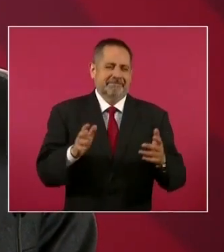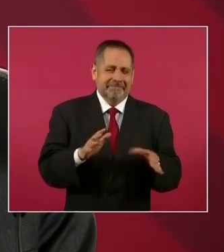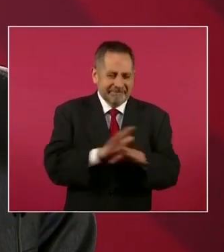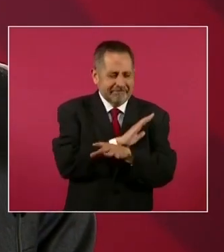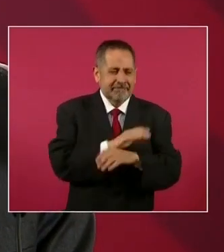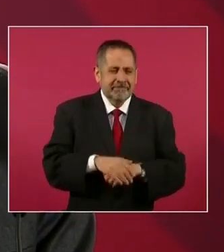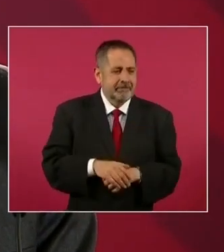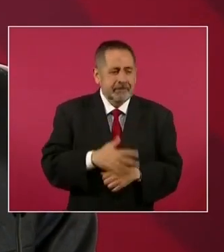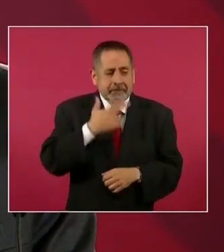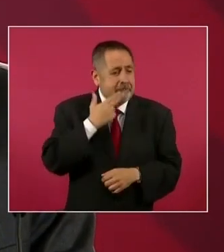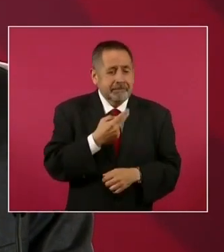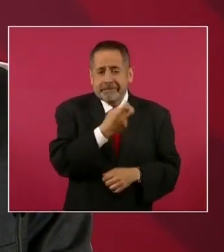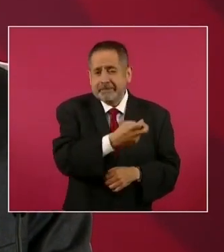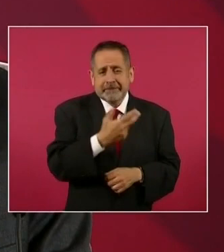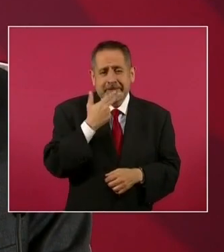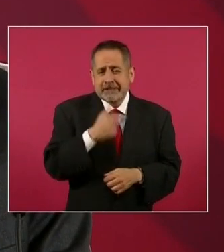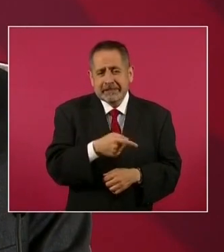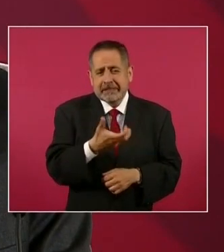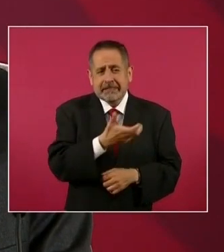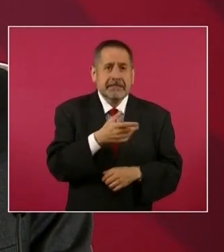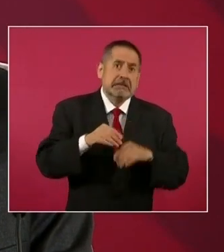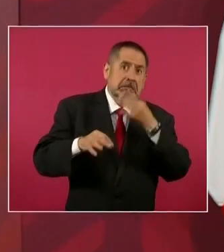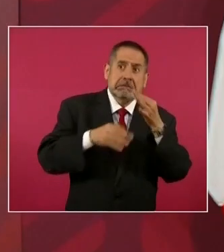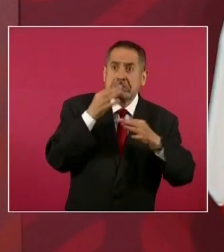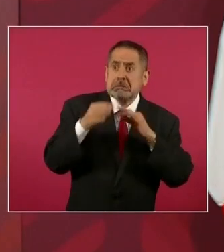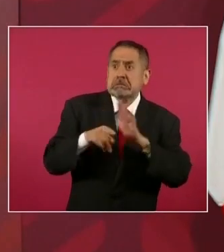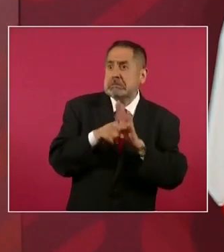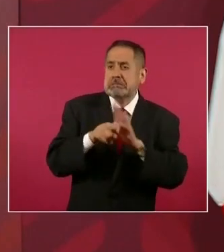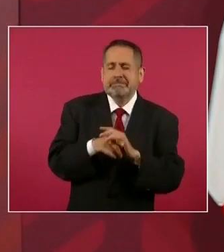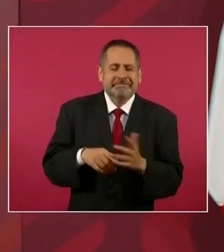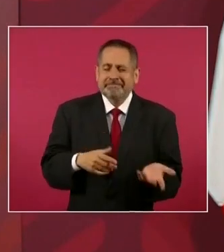no les funciona lo que hacen,